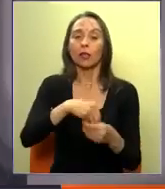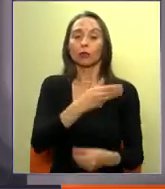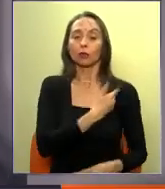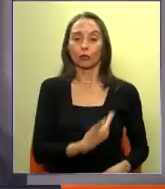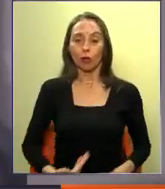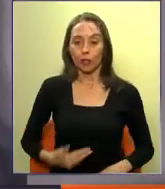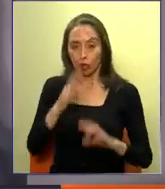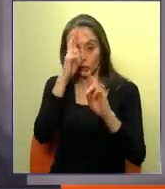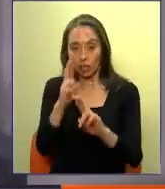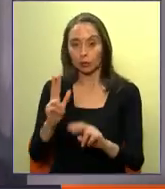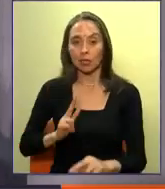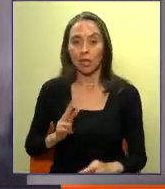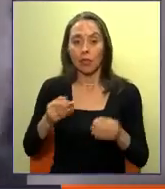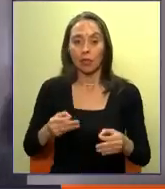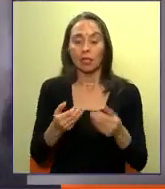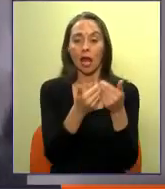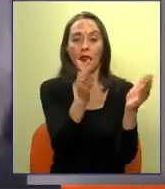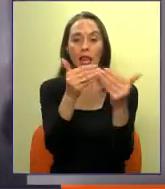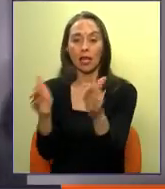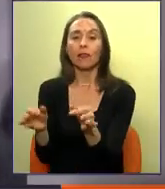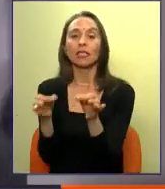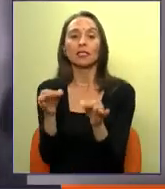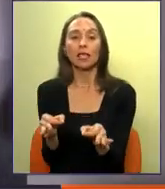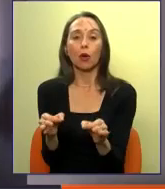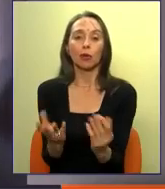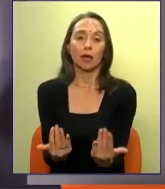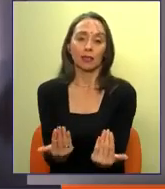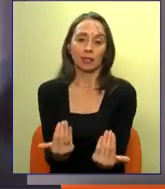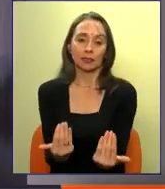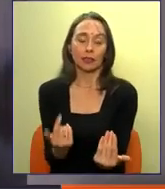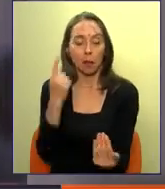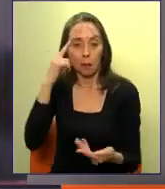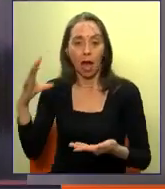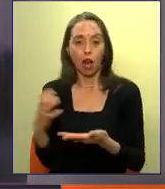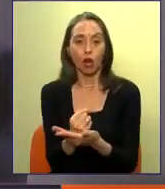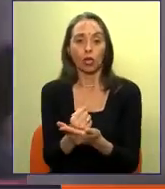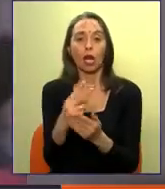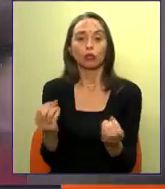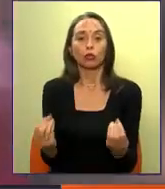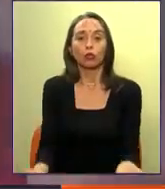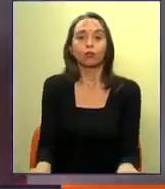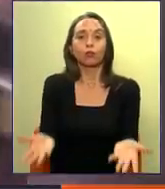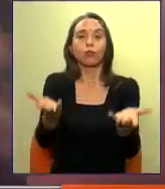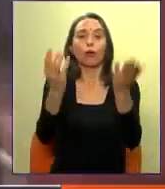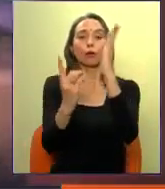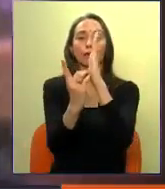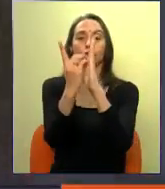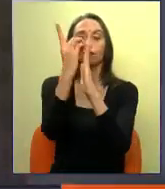su dignidad y su libertad y la seguridad necesaria para lograr su prosperidad y grandeza.